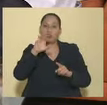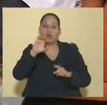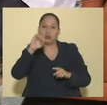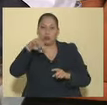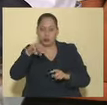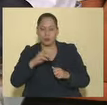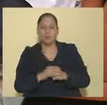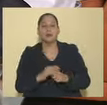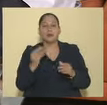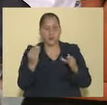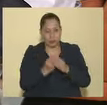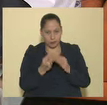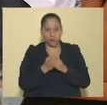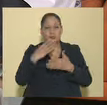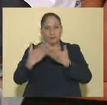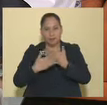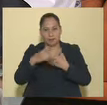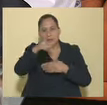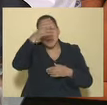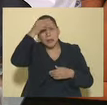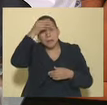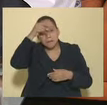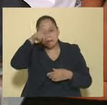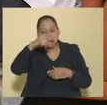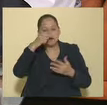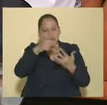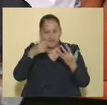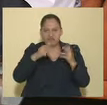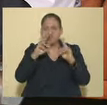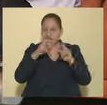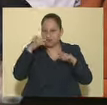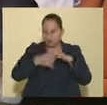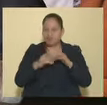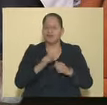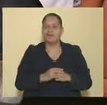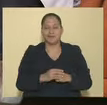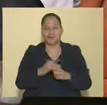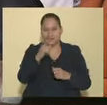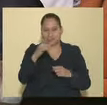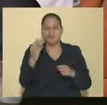inteligenciaobjetiva.com. Hay cursos para que aprendan todo esto, hay cursos. Claro que gracias. Sí, métanse ahí, por favor, y bueno, nos...